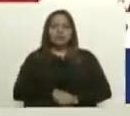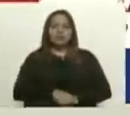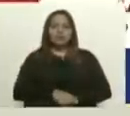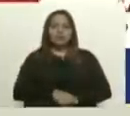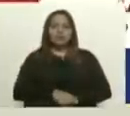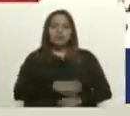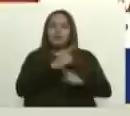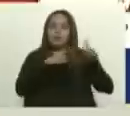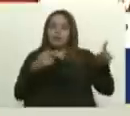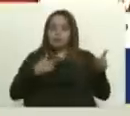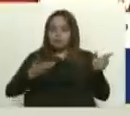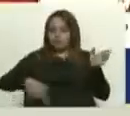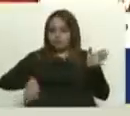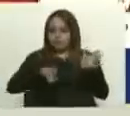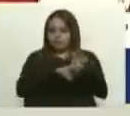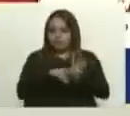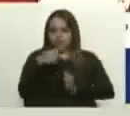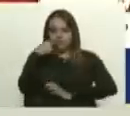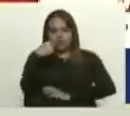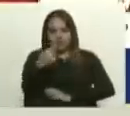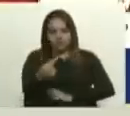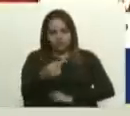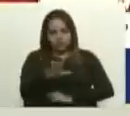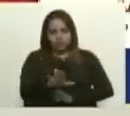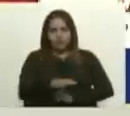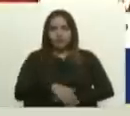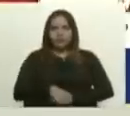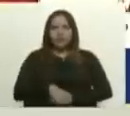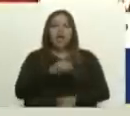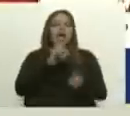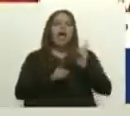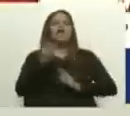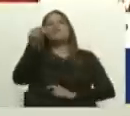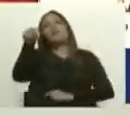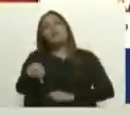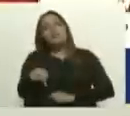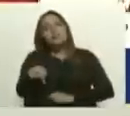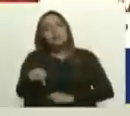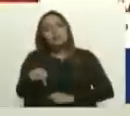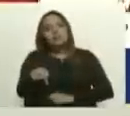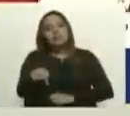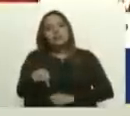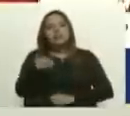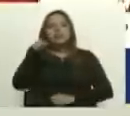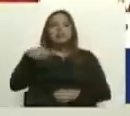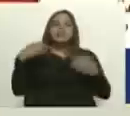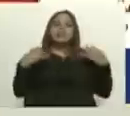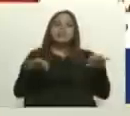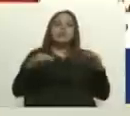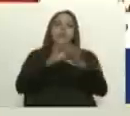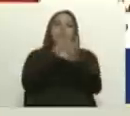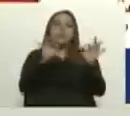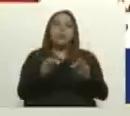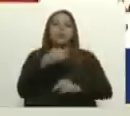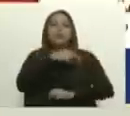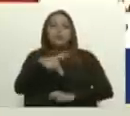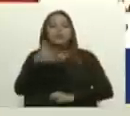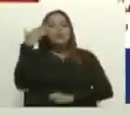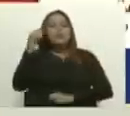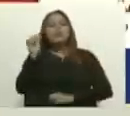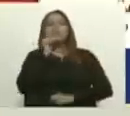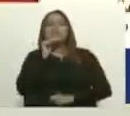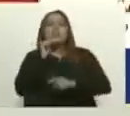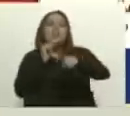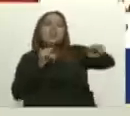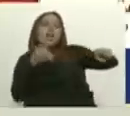Pero vuelvo, repito y digo, ocurre algo aquí de esa naturaleza y nosotros sabemos quiénes son los